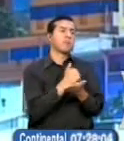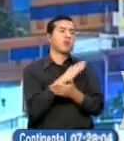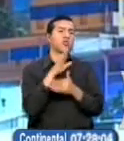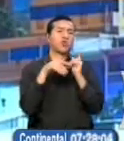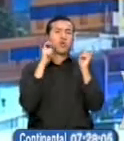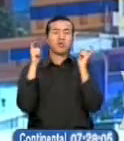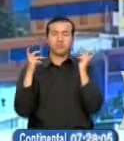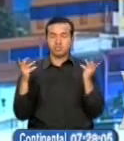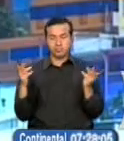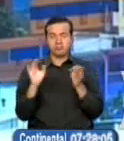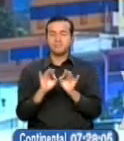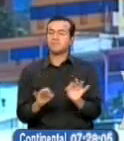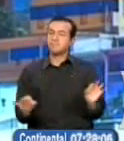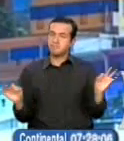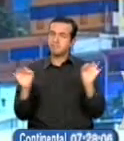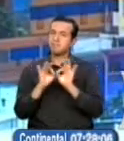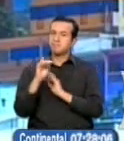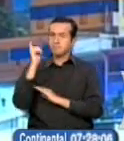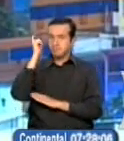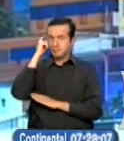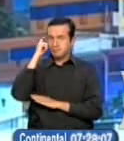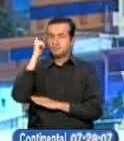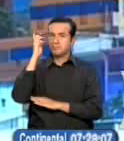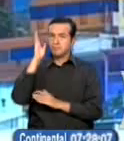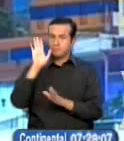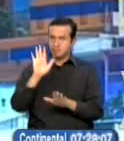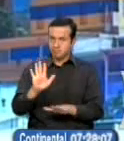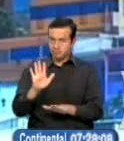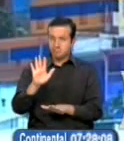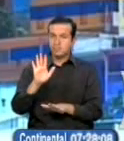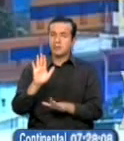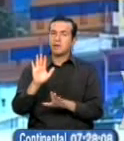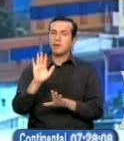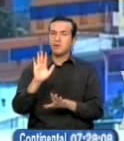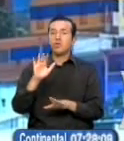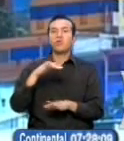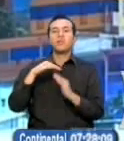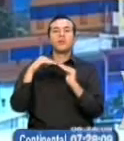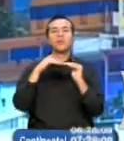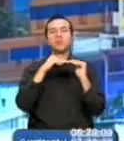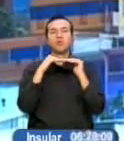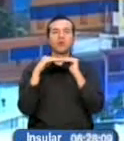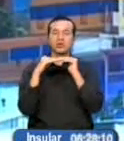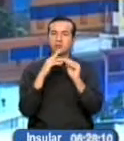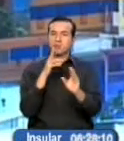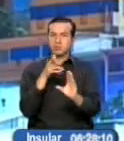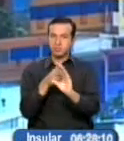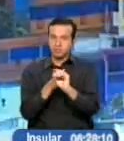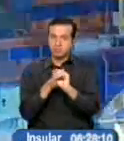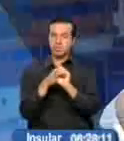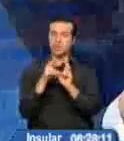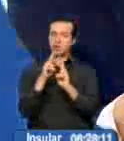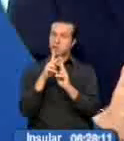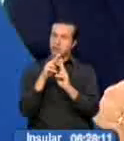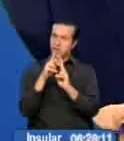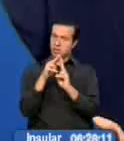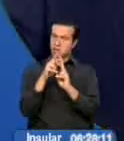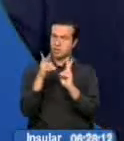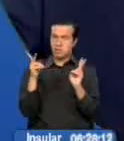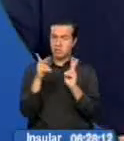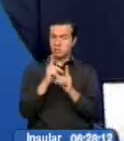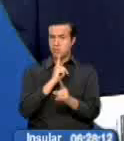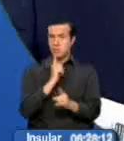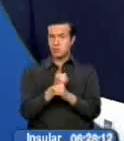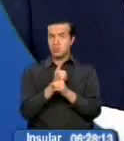es necesario, yo diría, dejar que en una democracia participativa, alternativa,